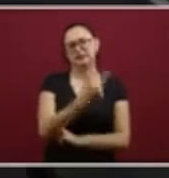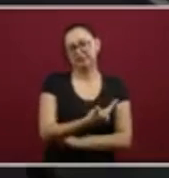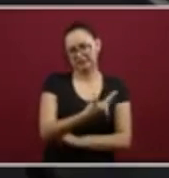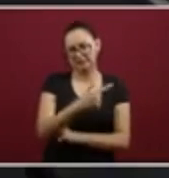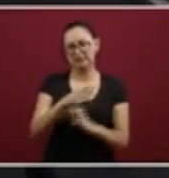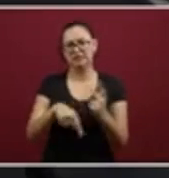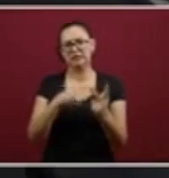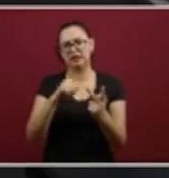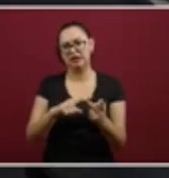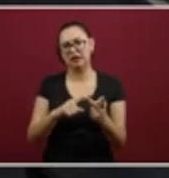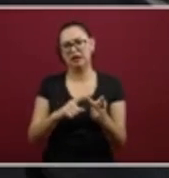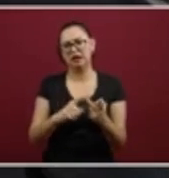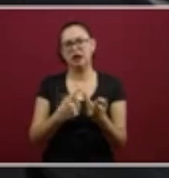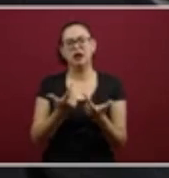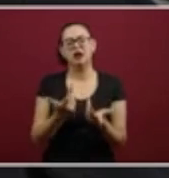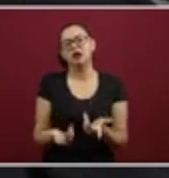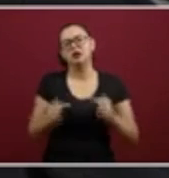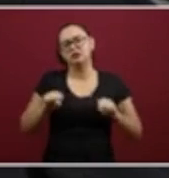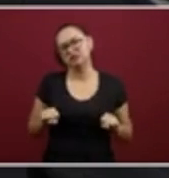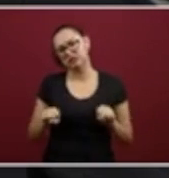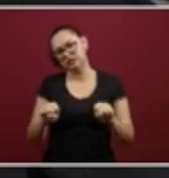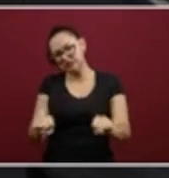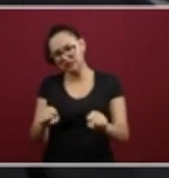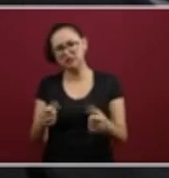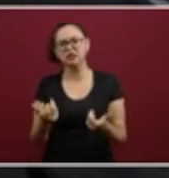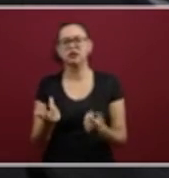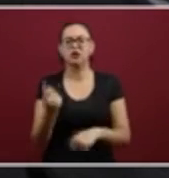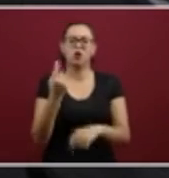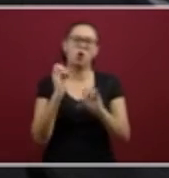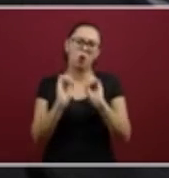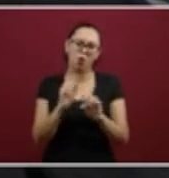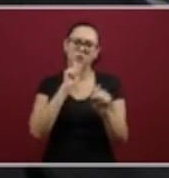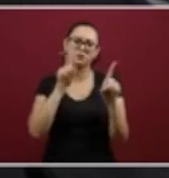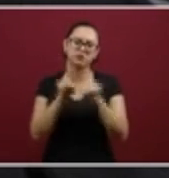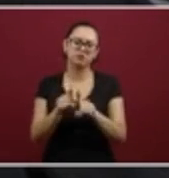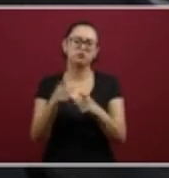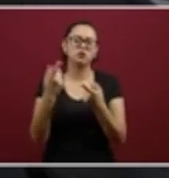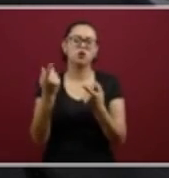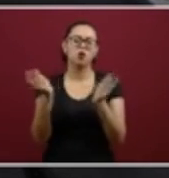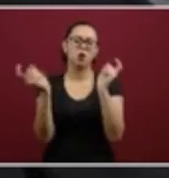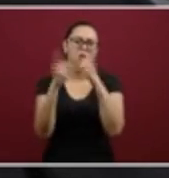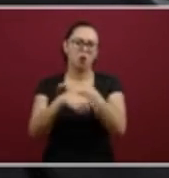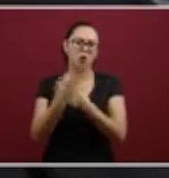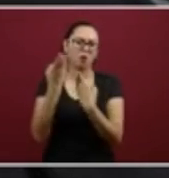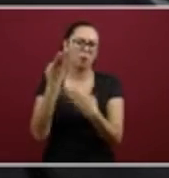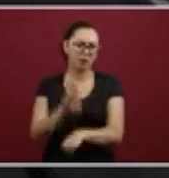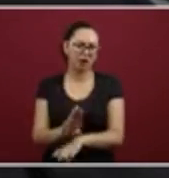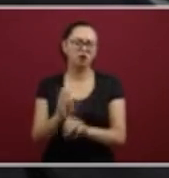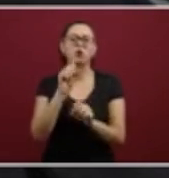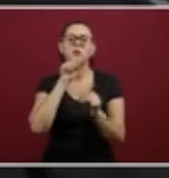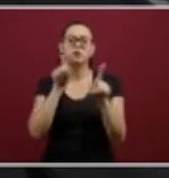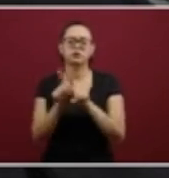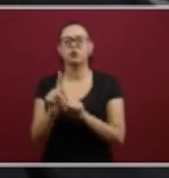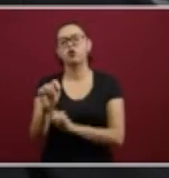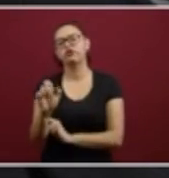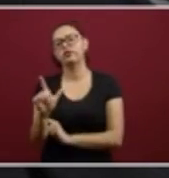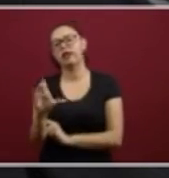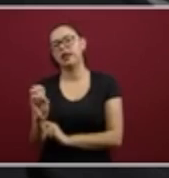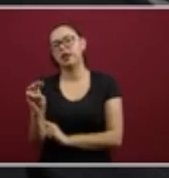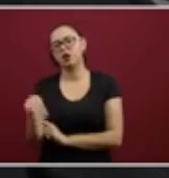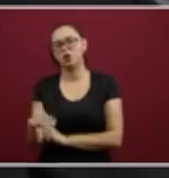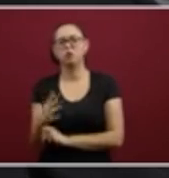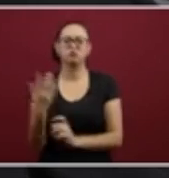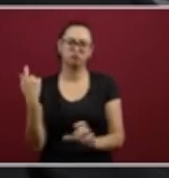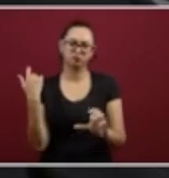tiendas departamentales como es Chedraui, o pueden hacer su depósito en Banamex o en Telecom, también pueden comprarlas. Son 5,000 puntos de